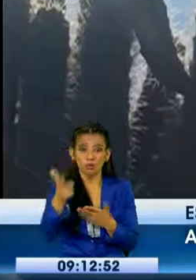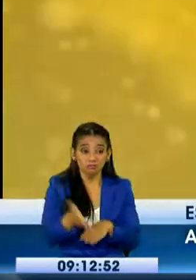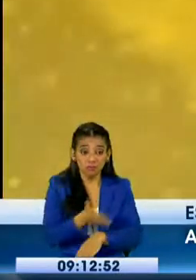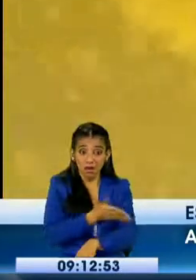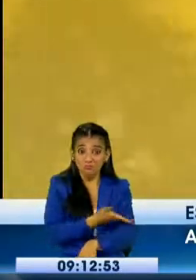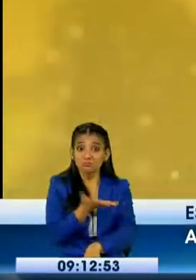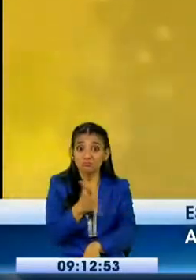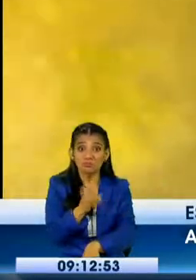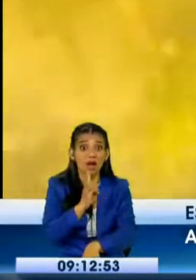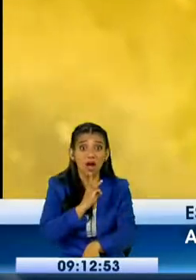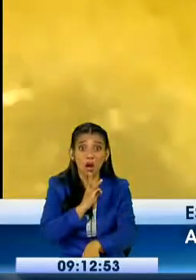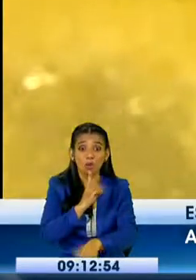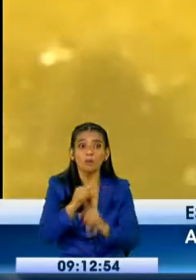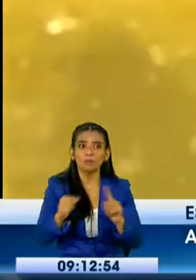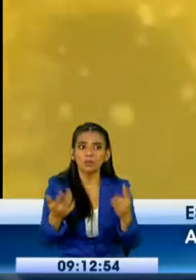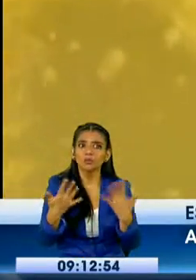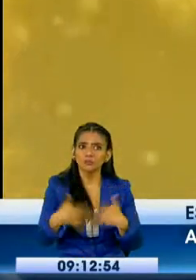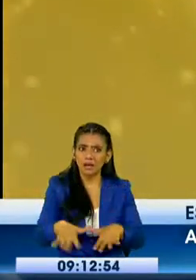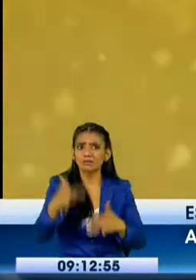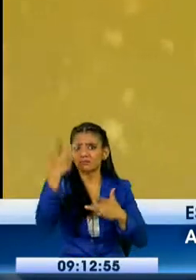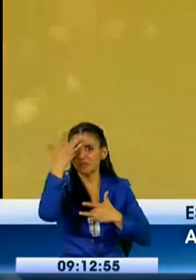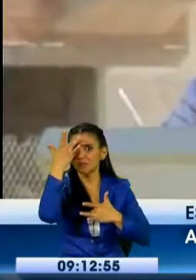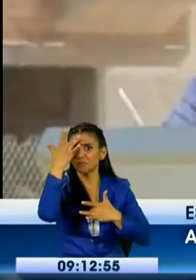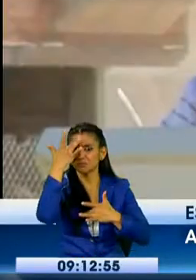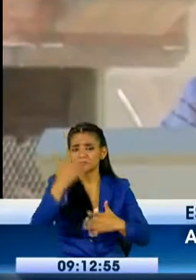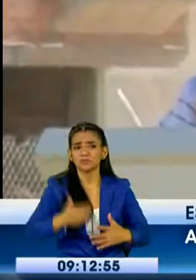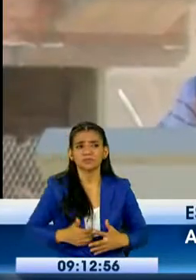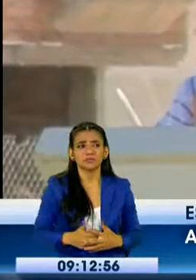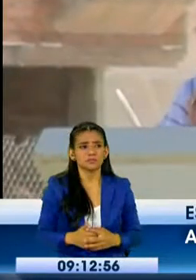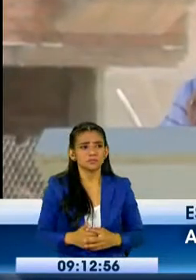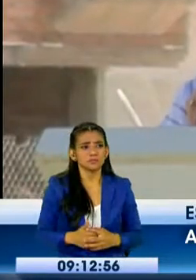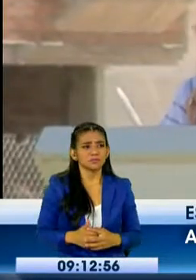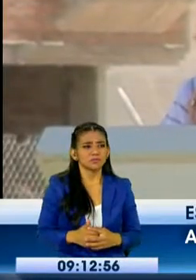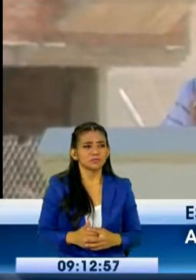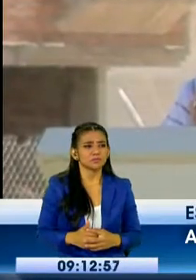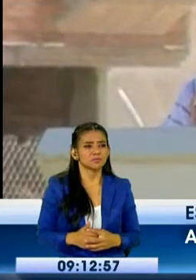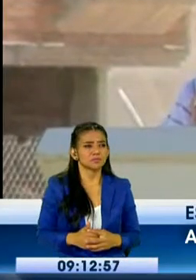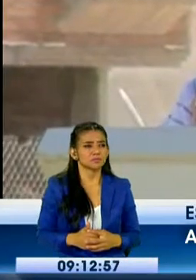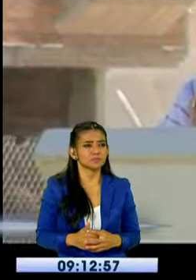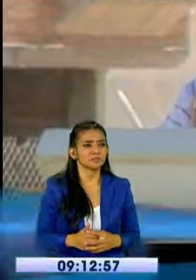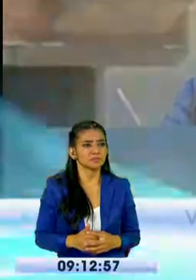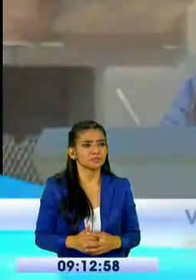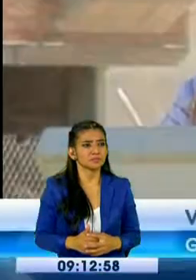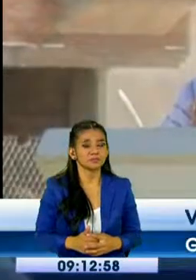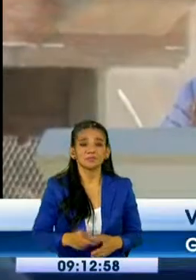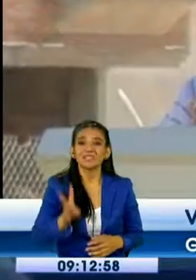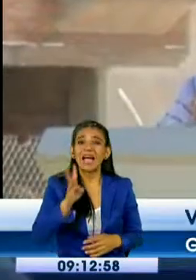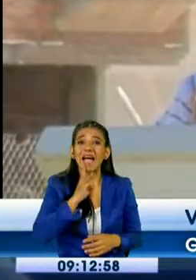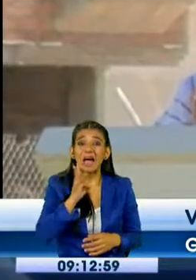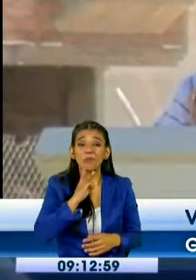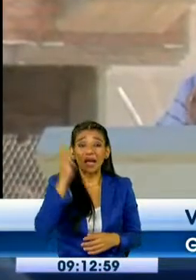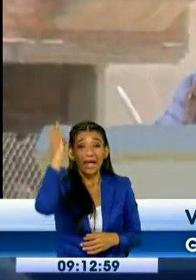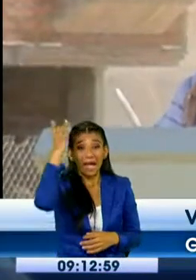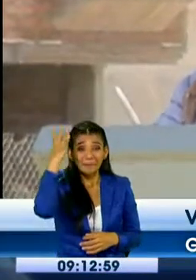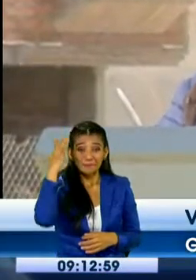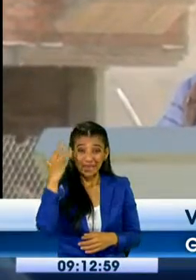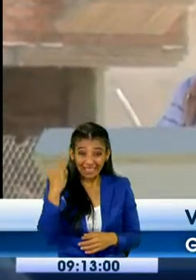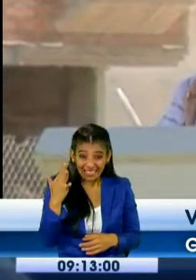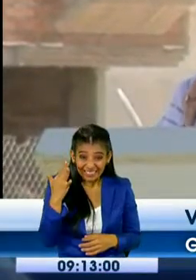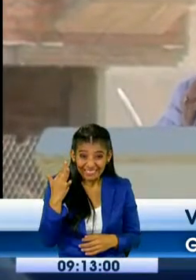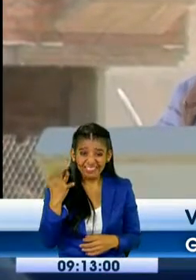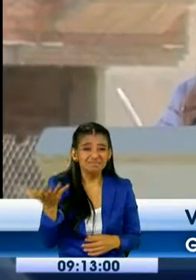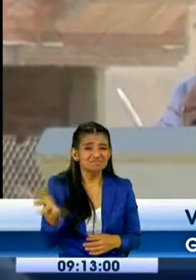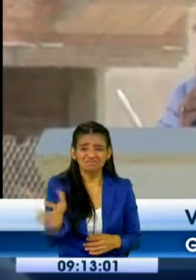potable, pero sí una serie de enfermedades. Ya no tenemos esa agua amarilla, esos días y